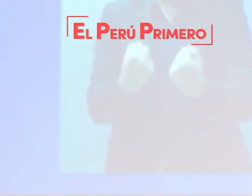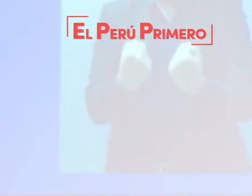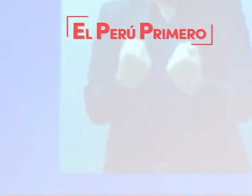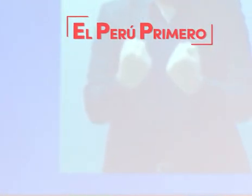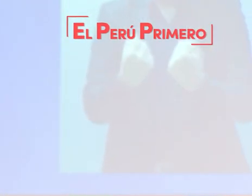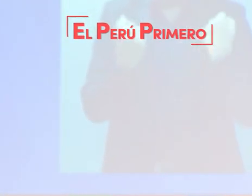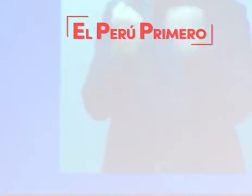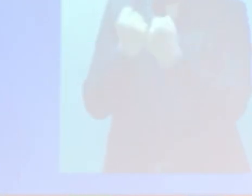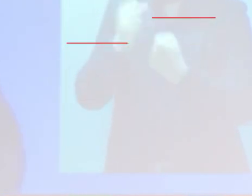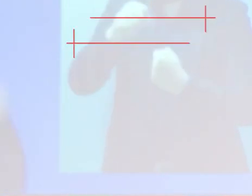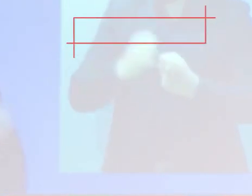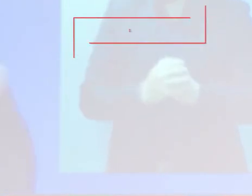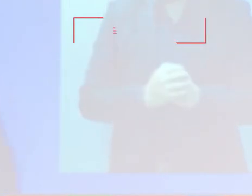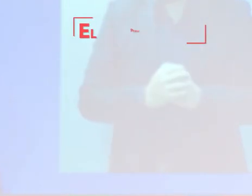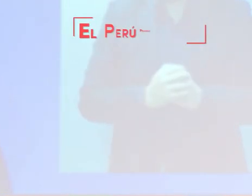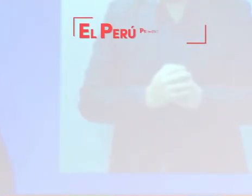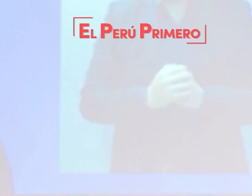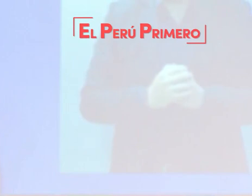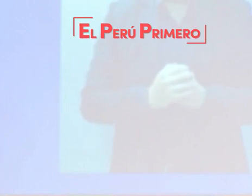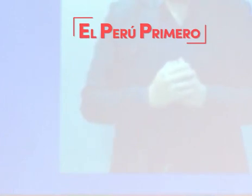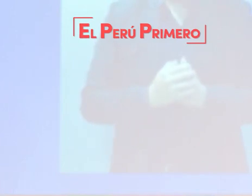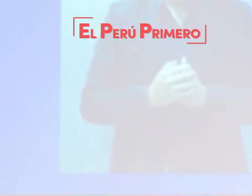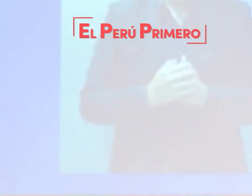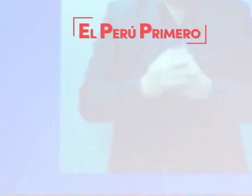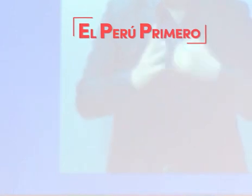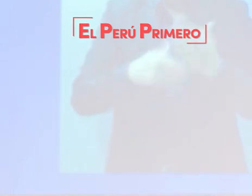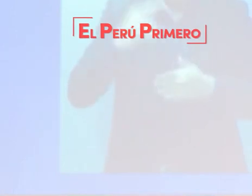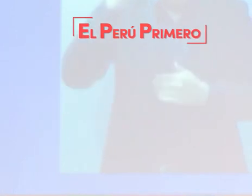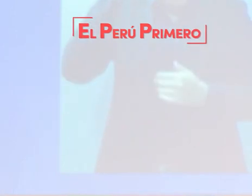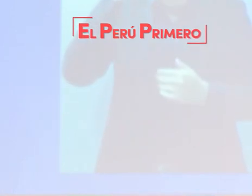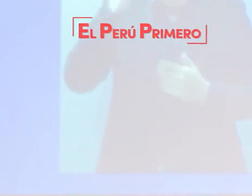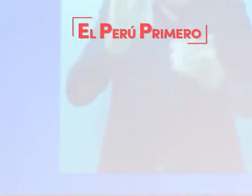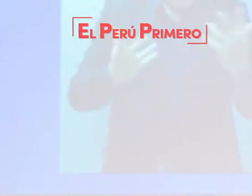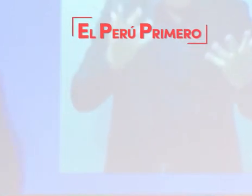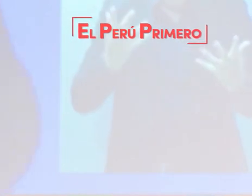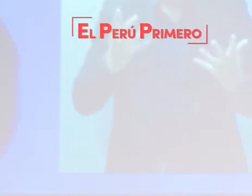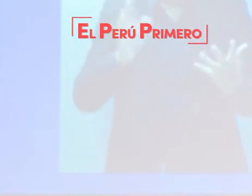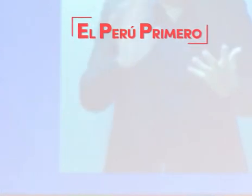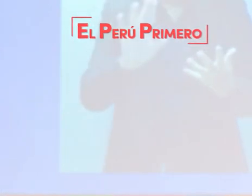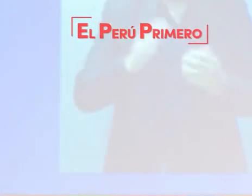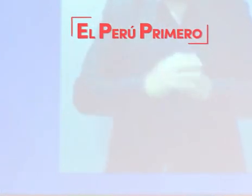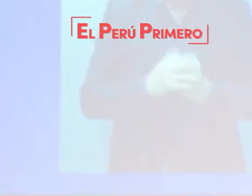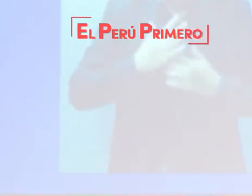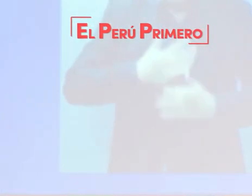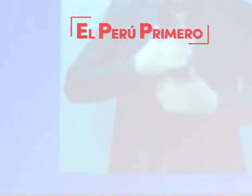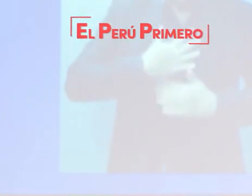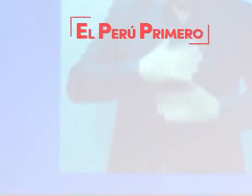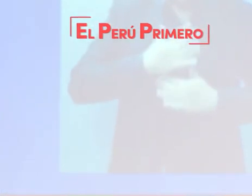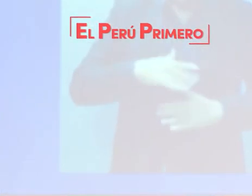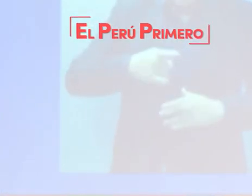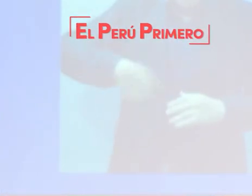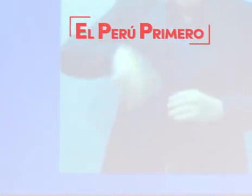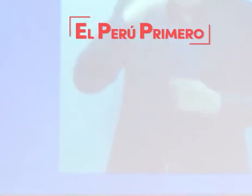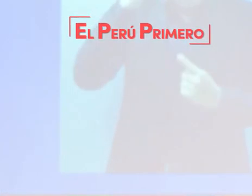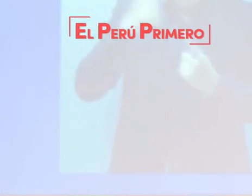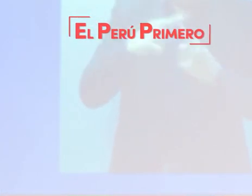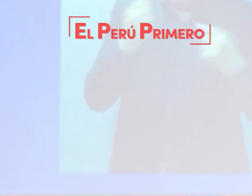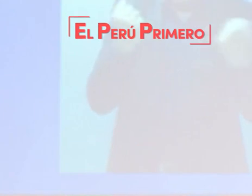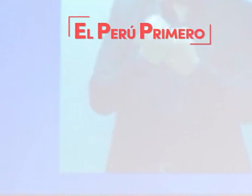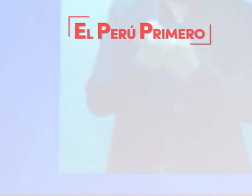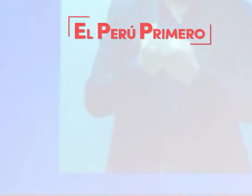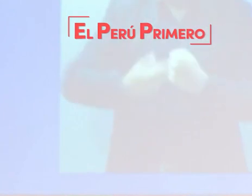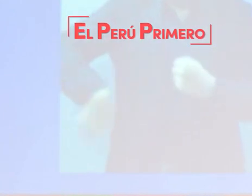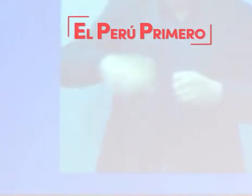enfrentarla. Y cuando hemos tomado esta decisión, sabemos que la vamos a vencer. Tenemos la confianza y la seguridad que lo vamos a hacer. Y logrando